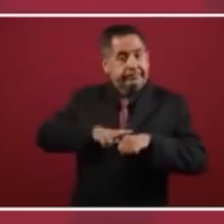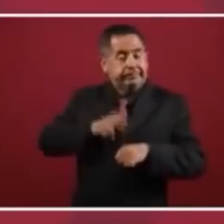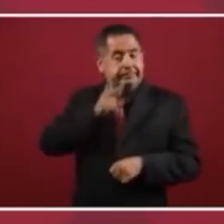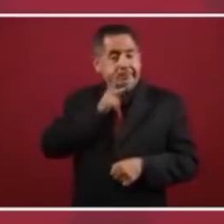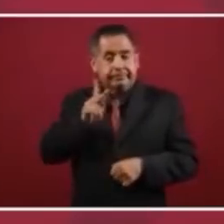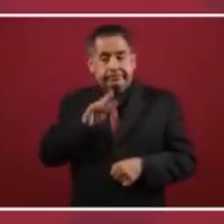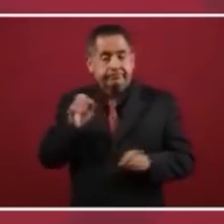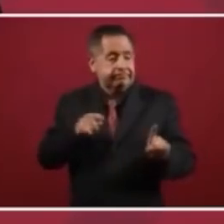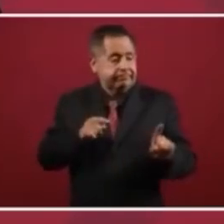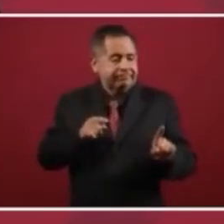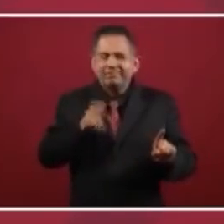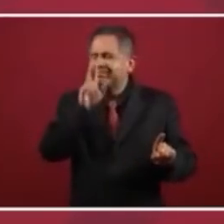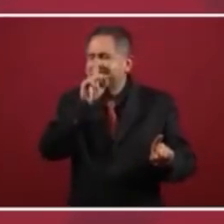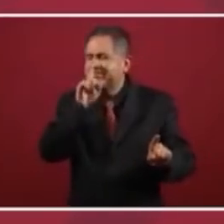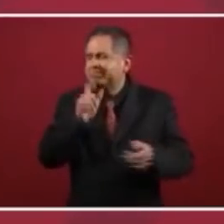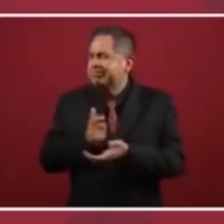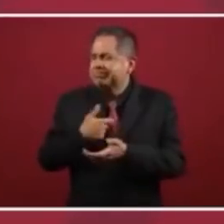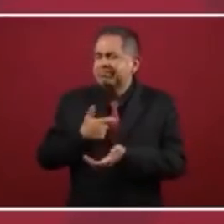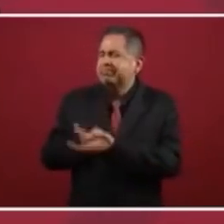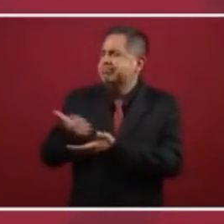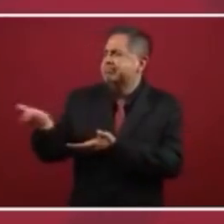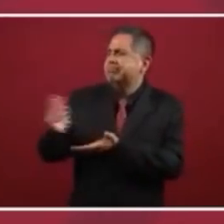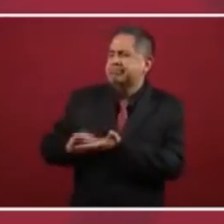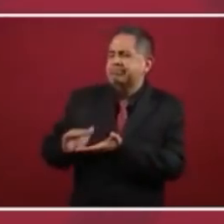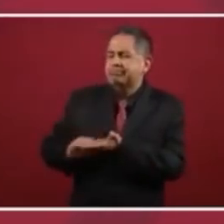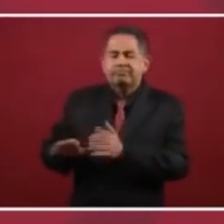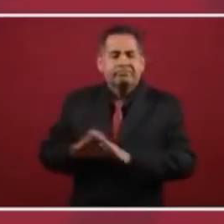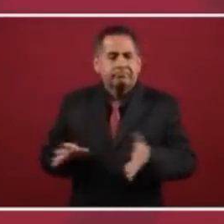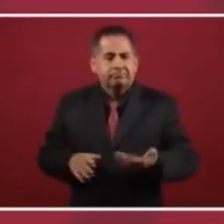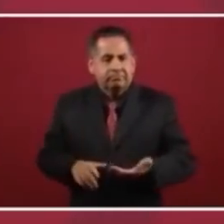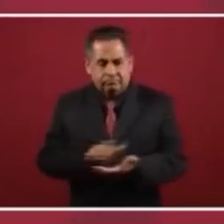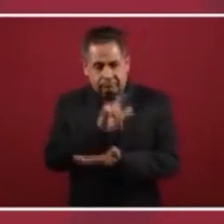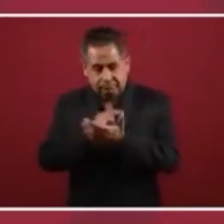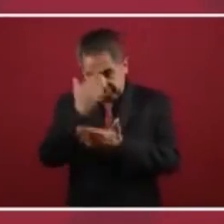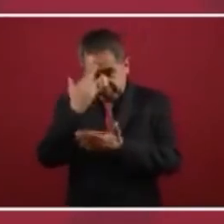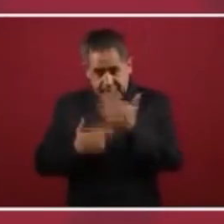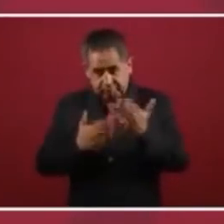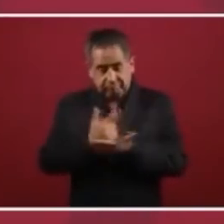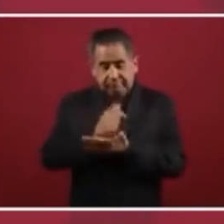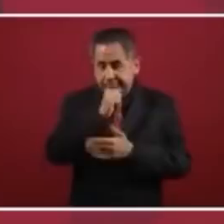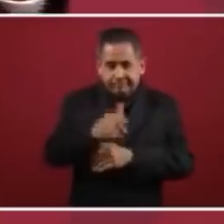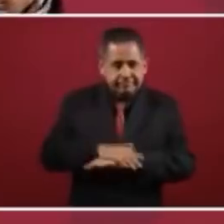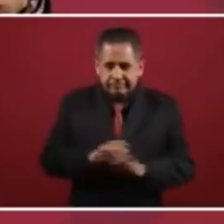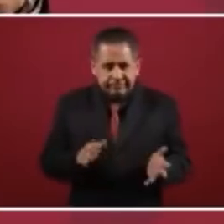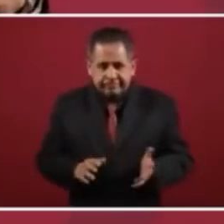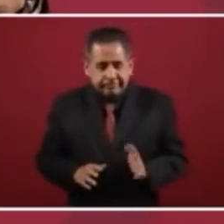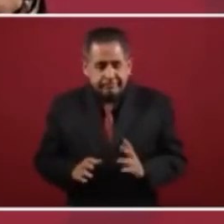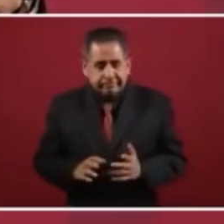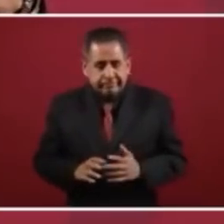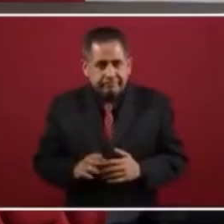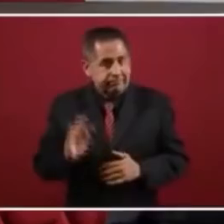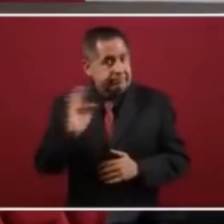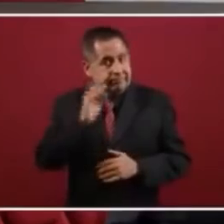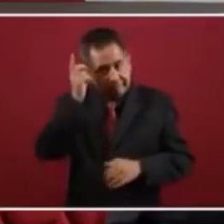y además de que no se consideraba delito grave, ante cualquier circunstancia